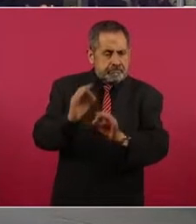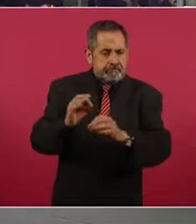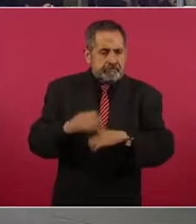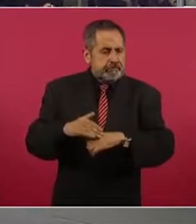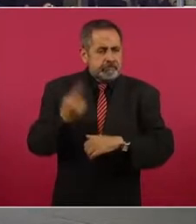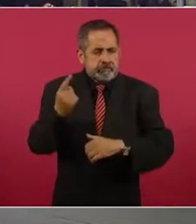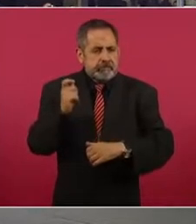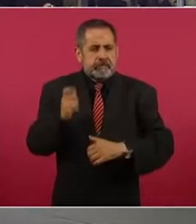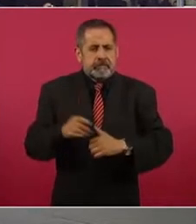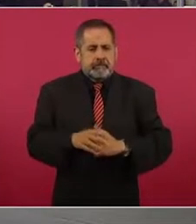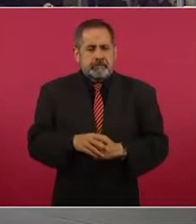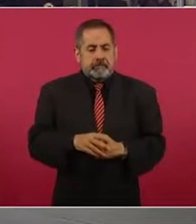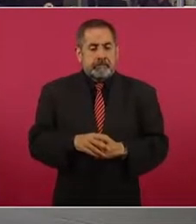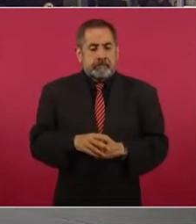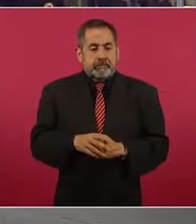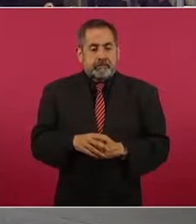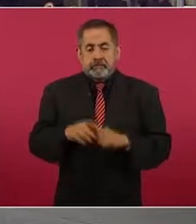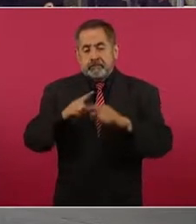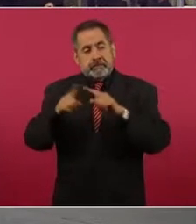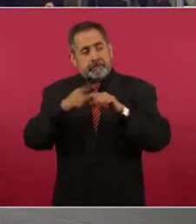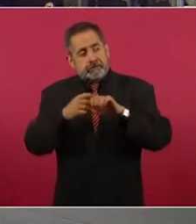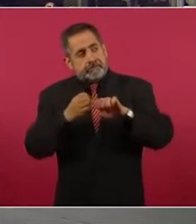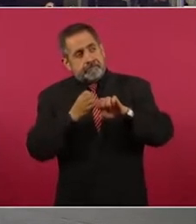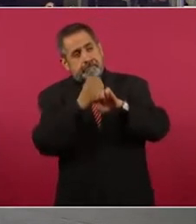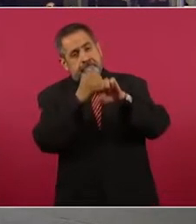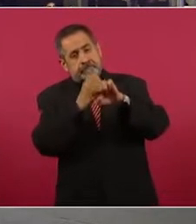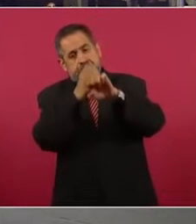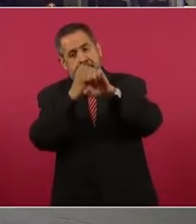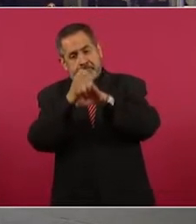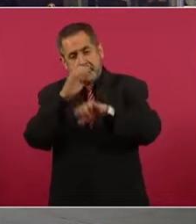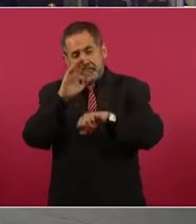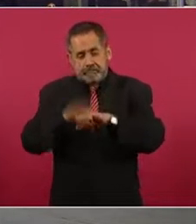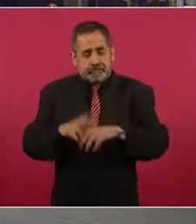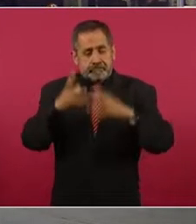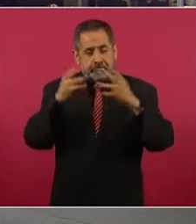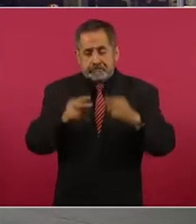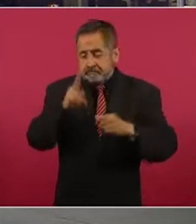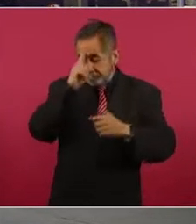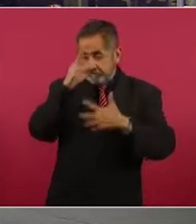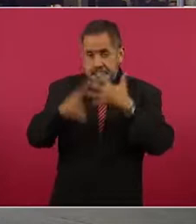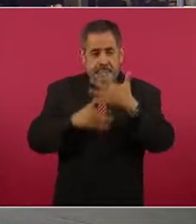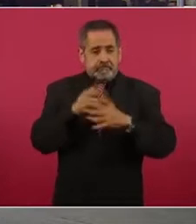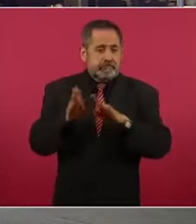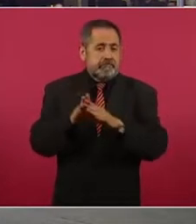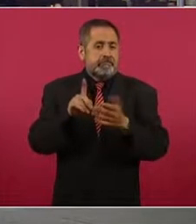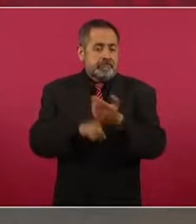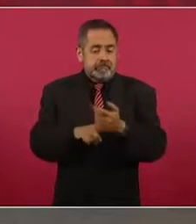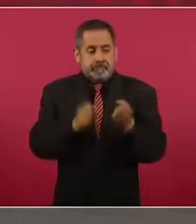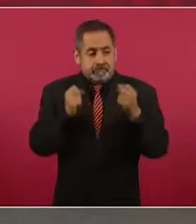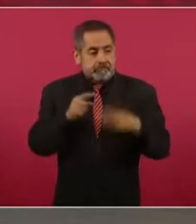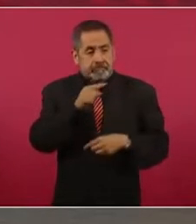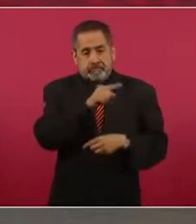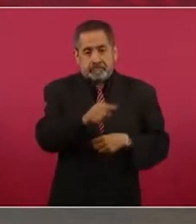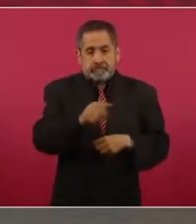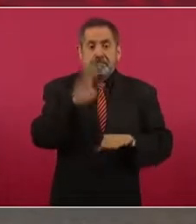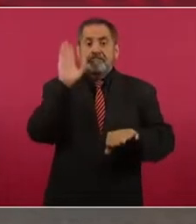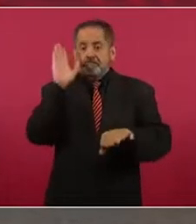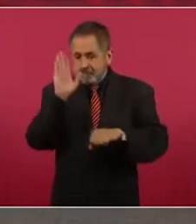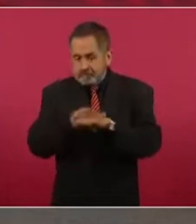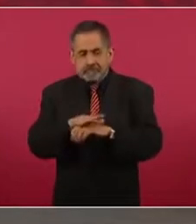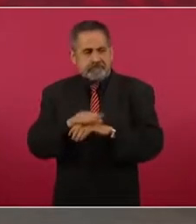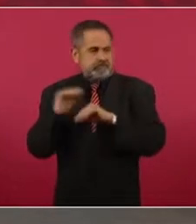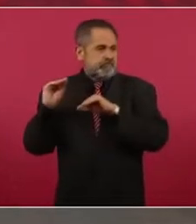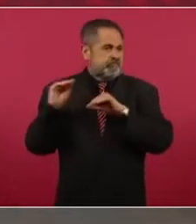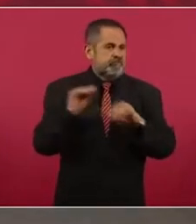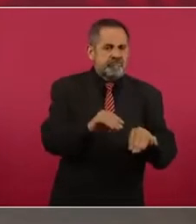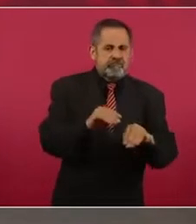porque en todos estos estados donde hay más violencia, ahí tenemos más programas de bienestar.